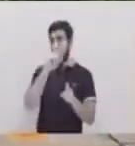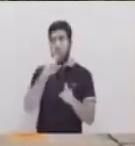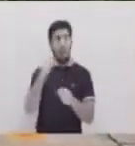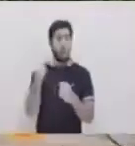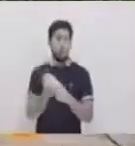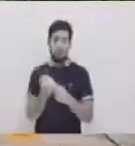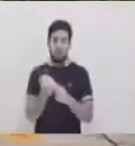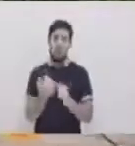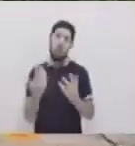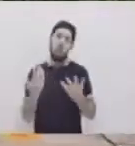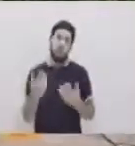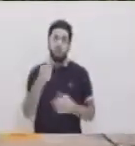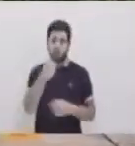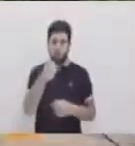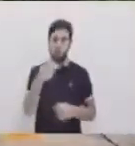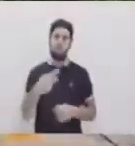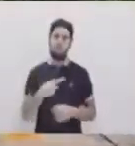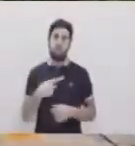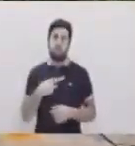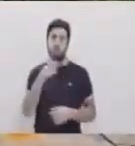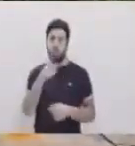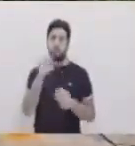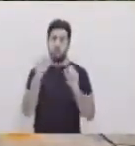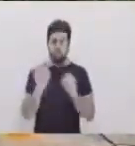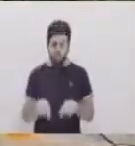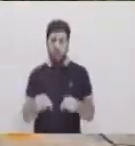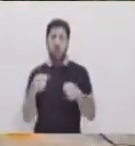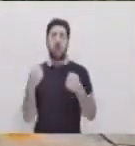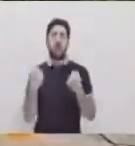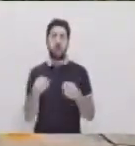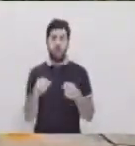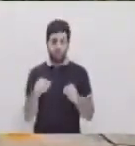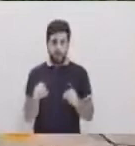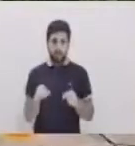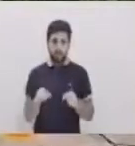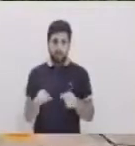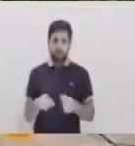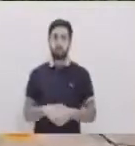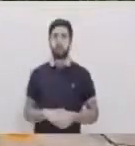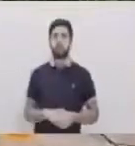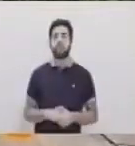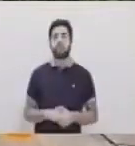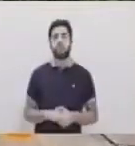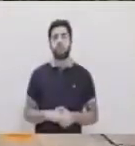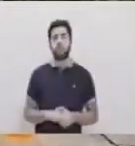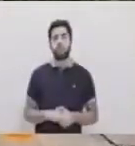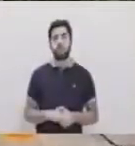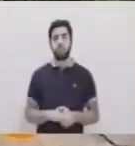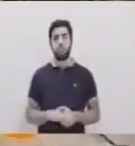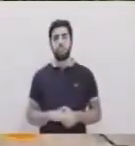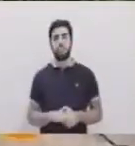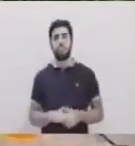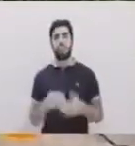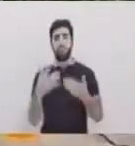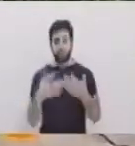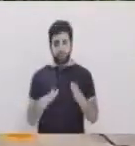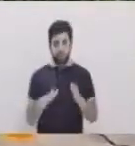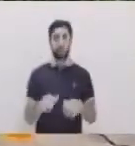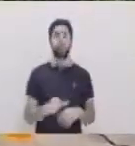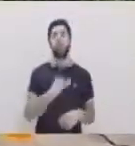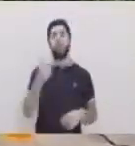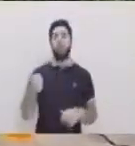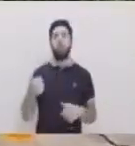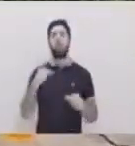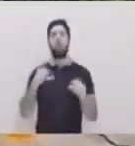lo pueden realizar siempre utilizando material reciclable que puedan cambiarlos por los conos. La